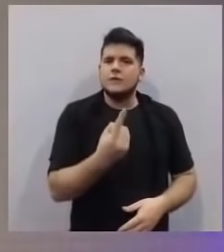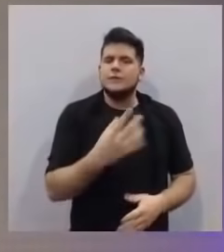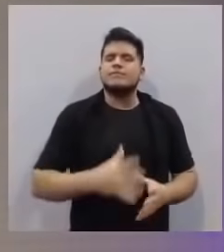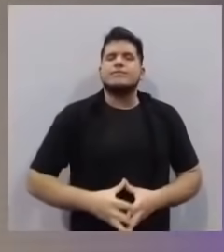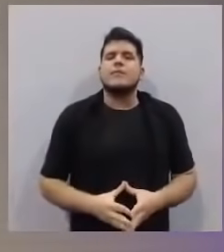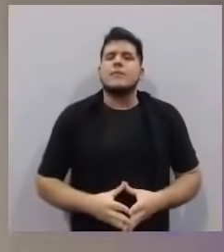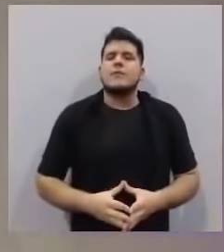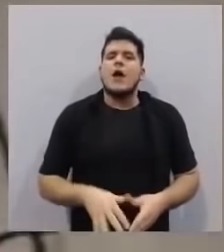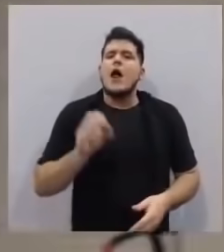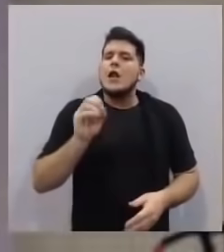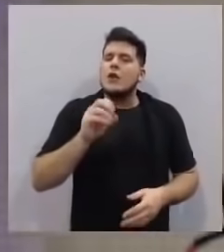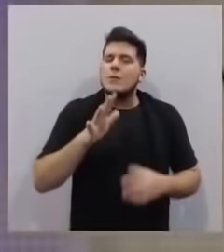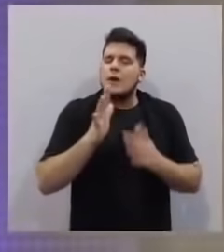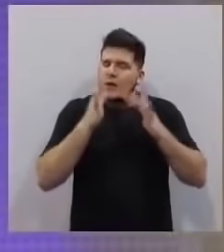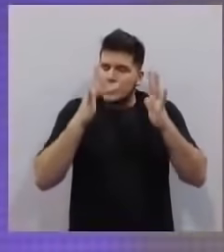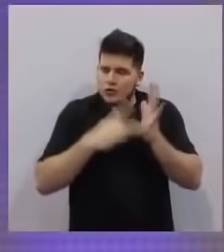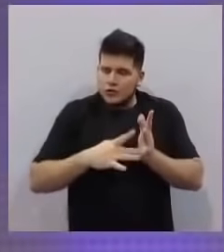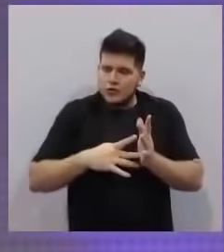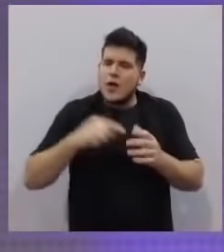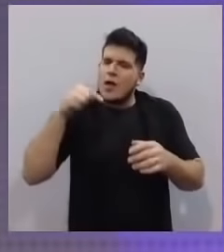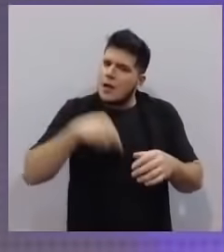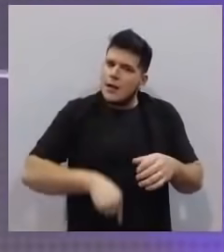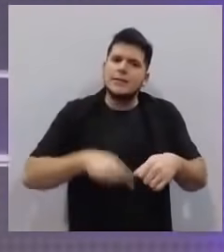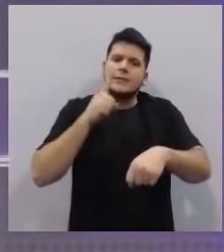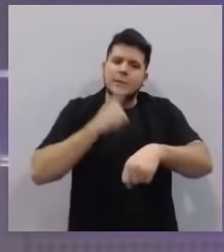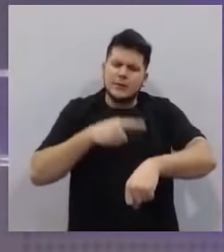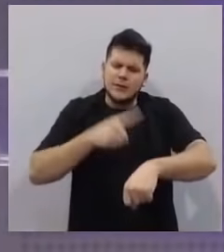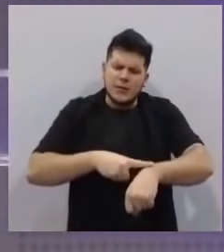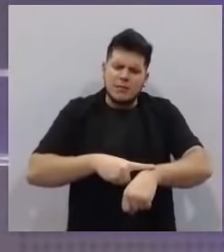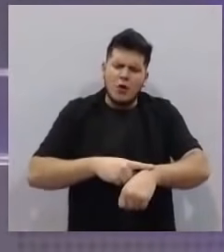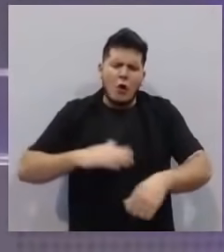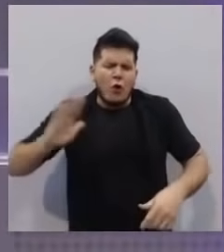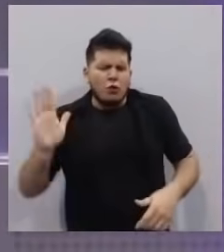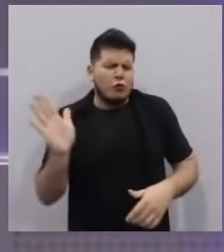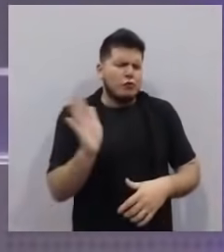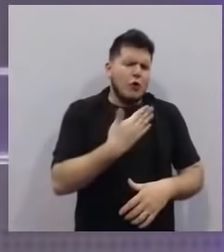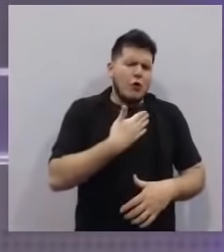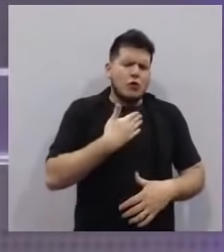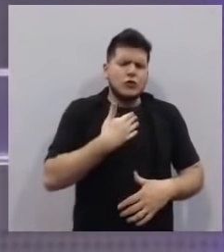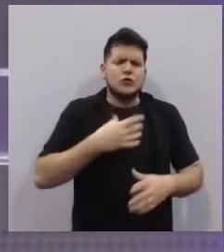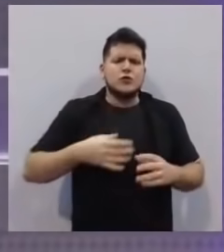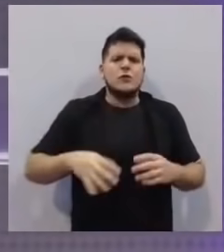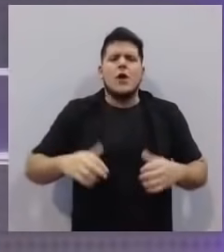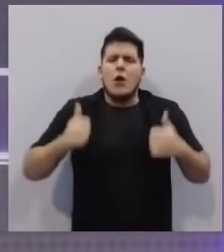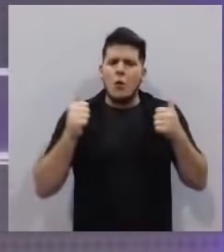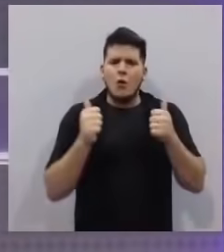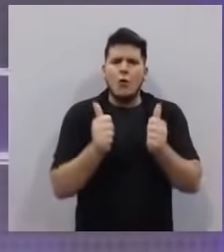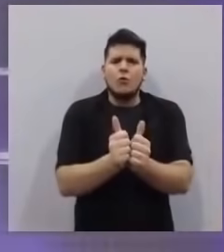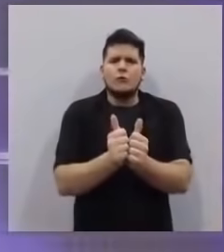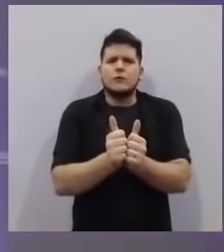nos ponemos de acuerdo y llamamos a los pródigos en el nombre poderoso de jesús